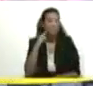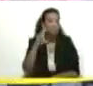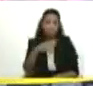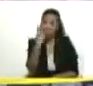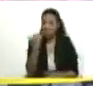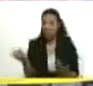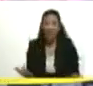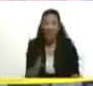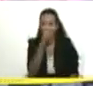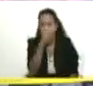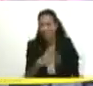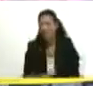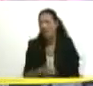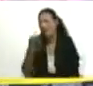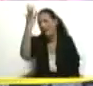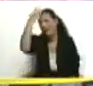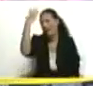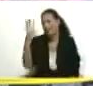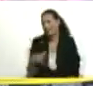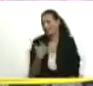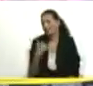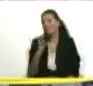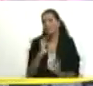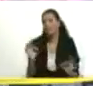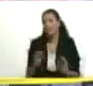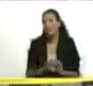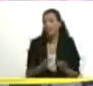se pueden reír.